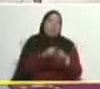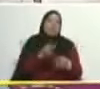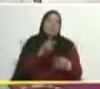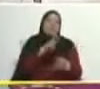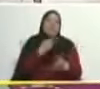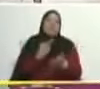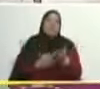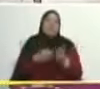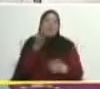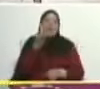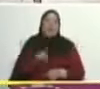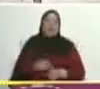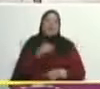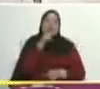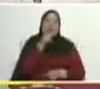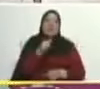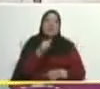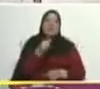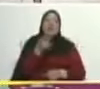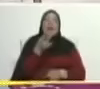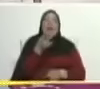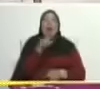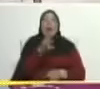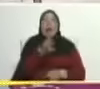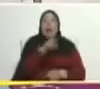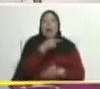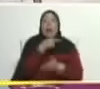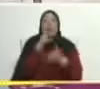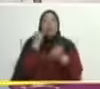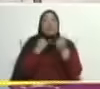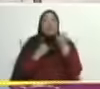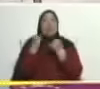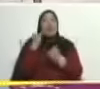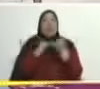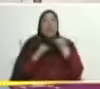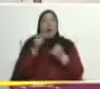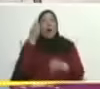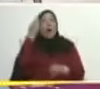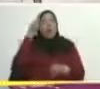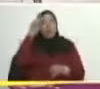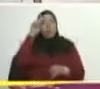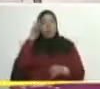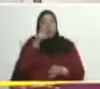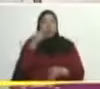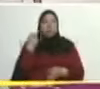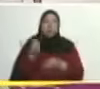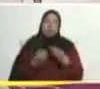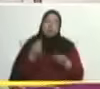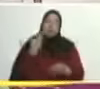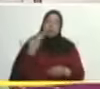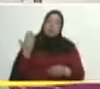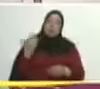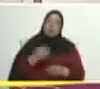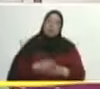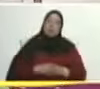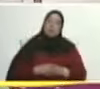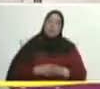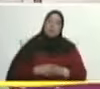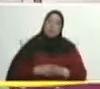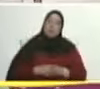Guevara dijo en un discurso ante la clase obrera cubana una vez, ¿verdad? Dijo, al